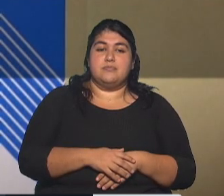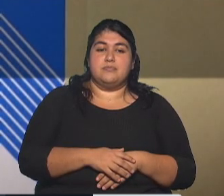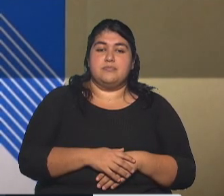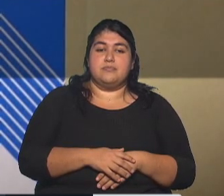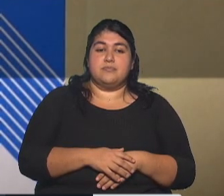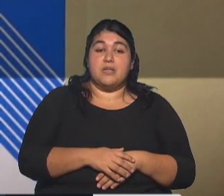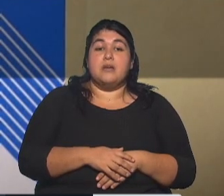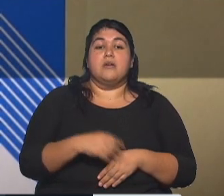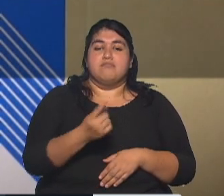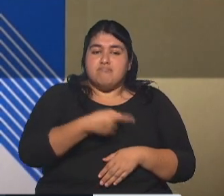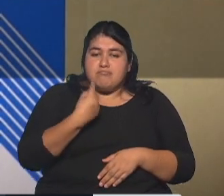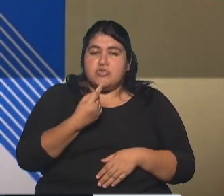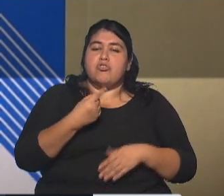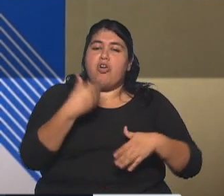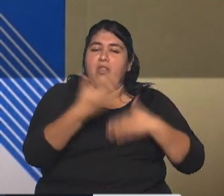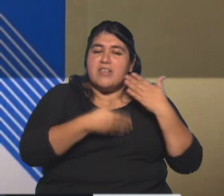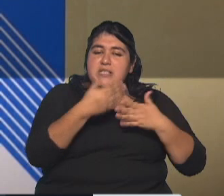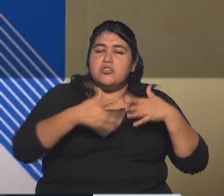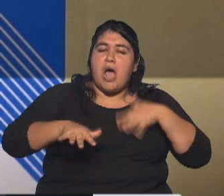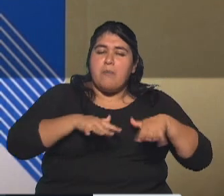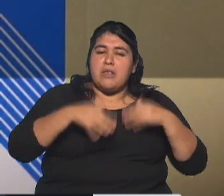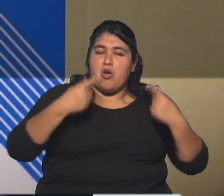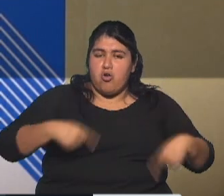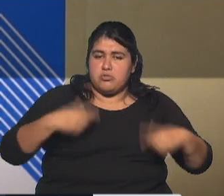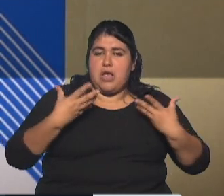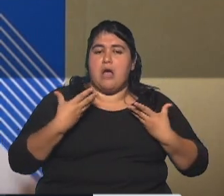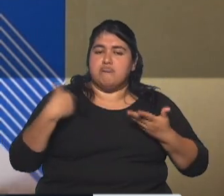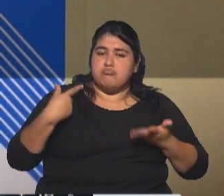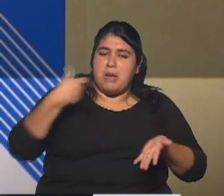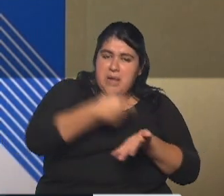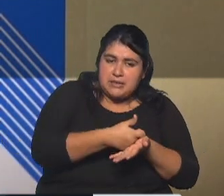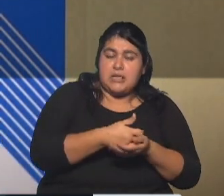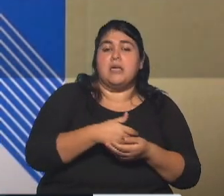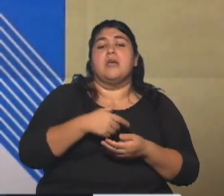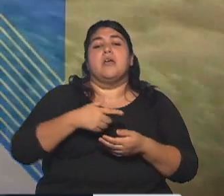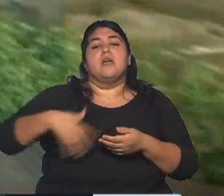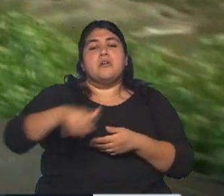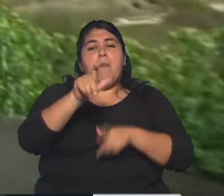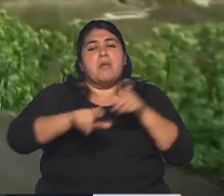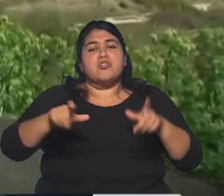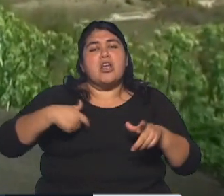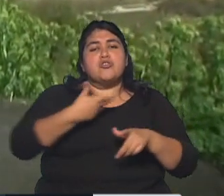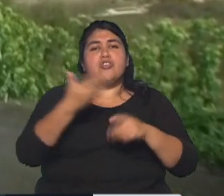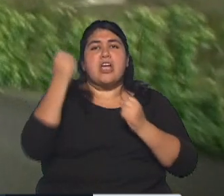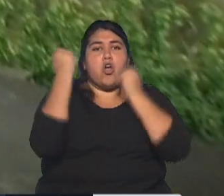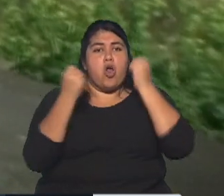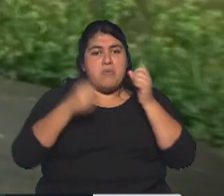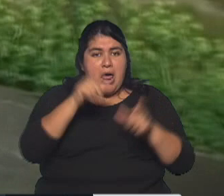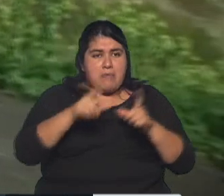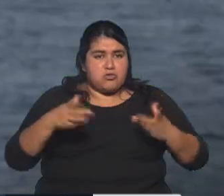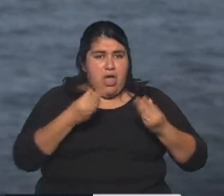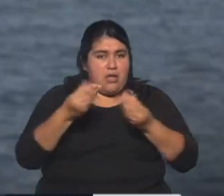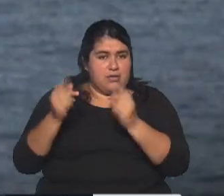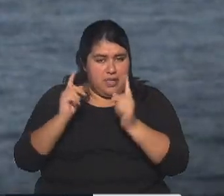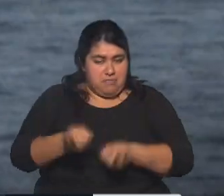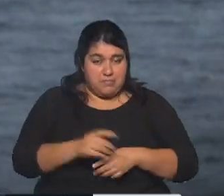We are going to invest in skill development. We are going to invest in socio-economic integration of these people. El